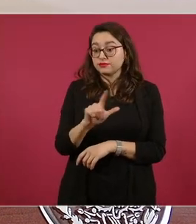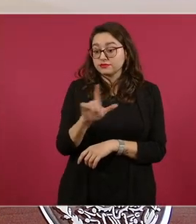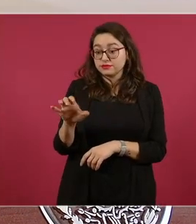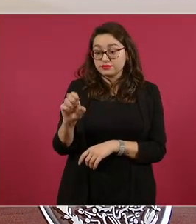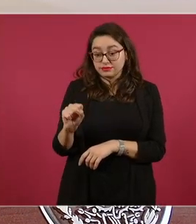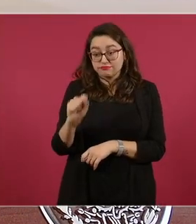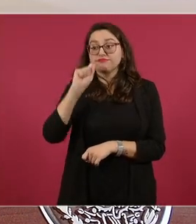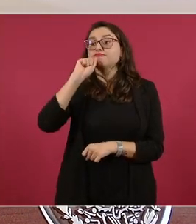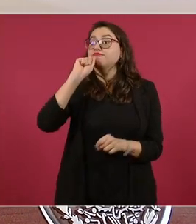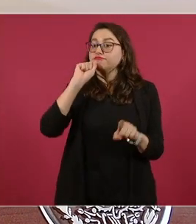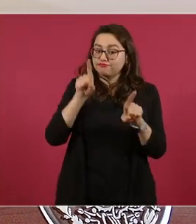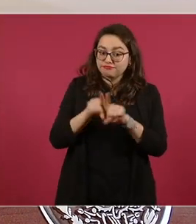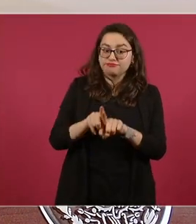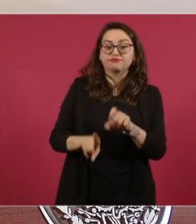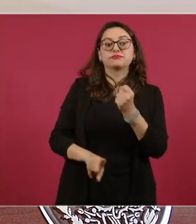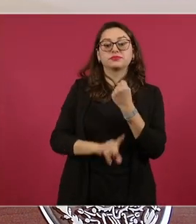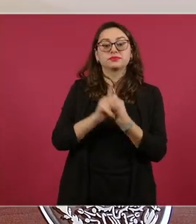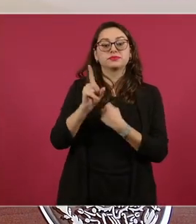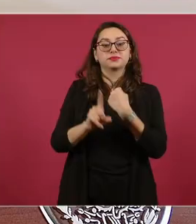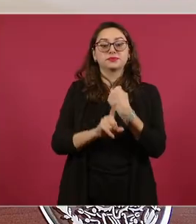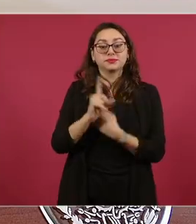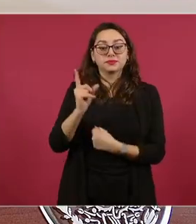¿En qué termina?